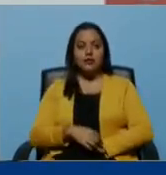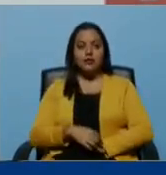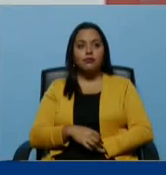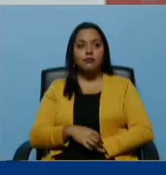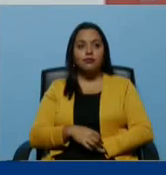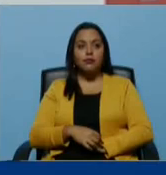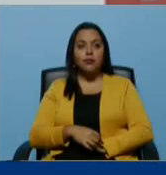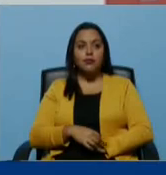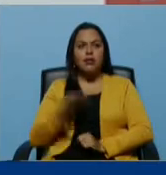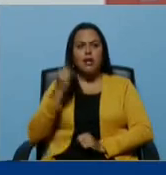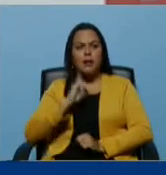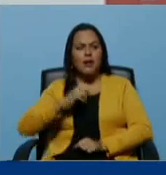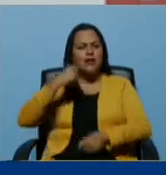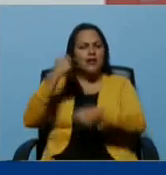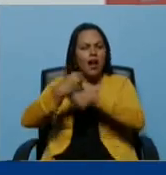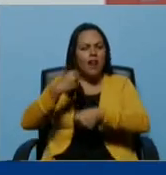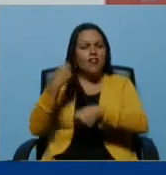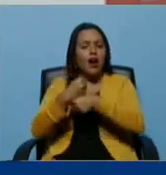tenemos una gran tarea,